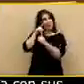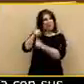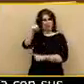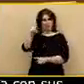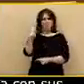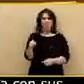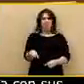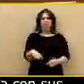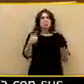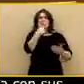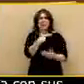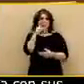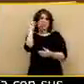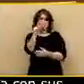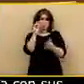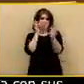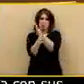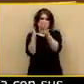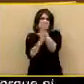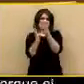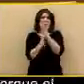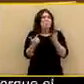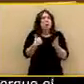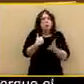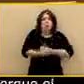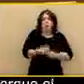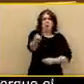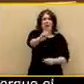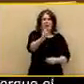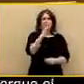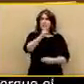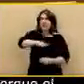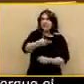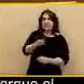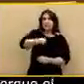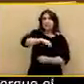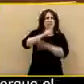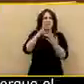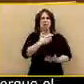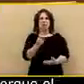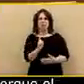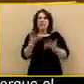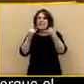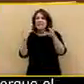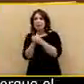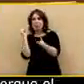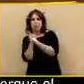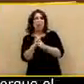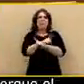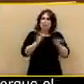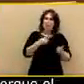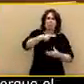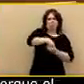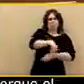fácilmente rebatible muchas de las cosas que usted ha dicho, pero no voy a entrar en ello, porque creo que los españoles no quieren eso, ni del grupo de la oposición ni tampoco del Gobierno de España.